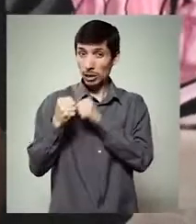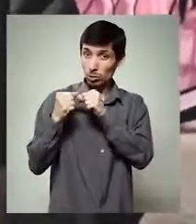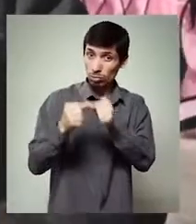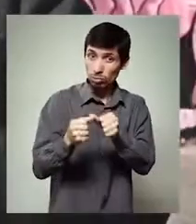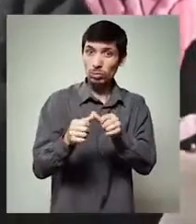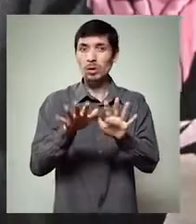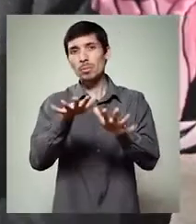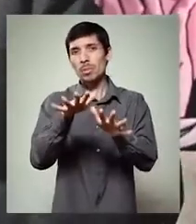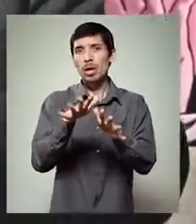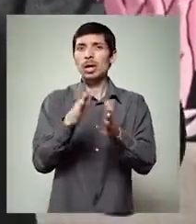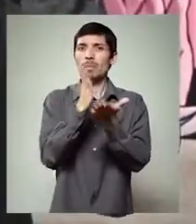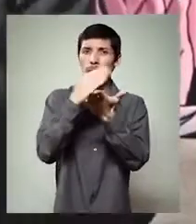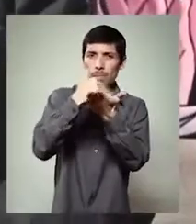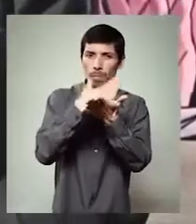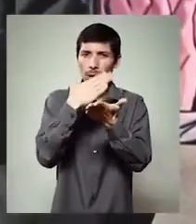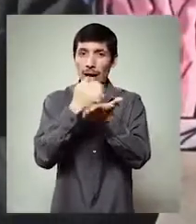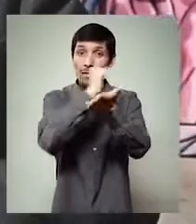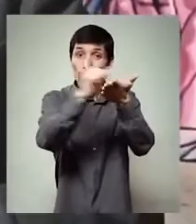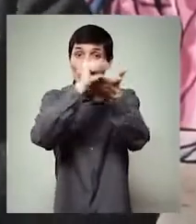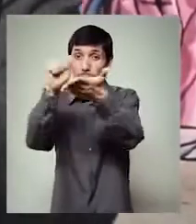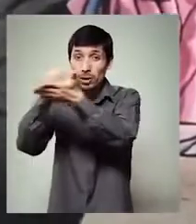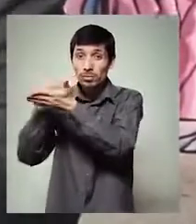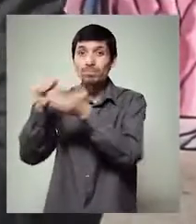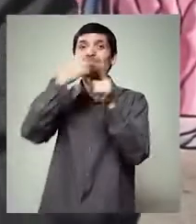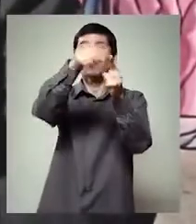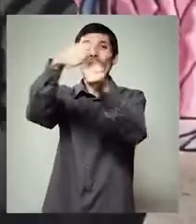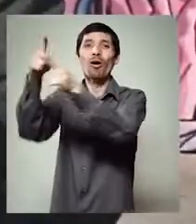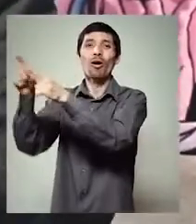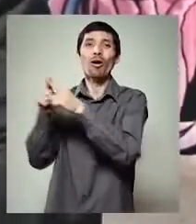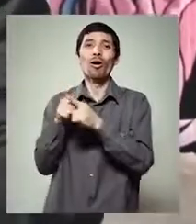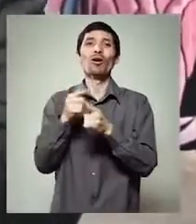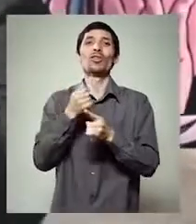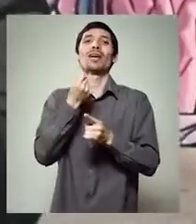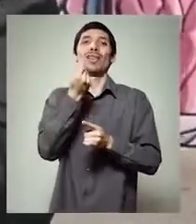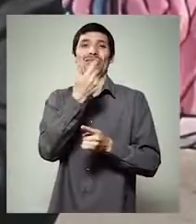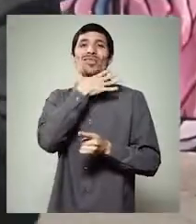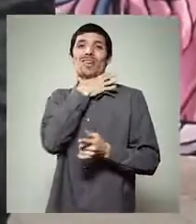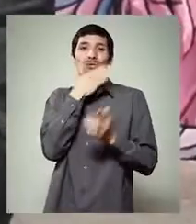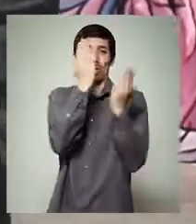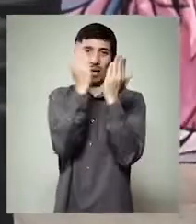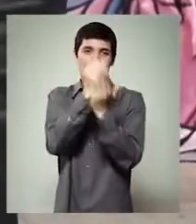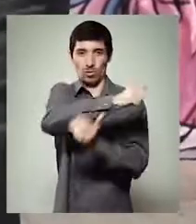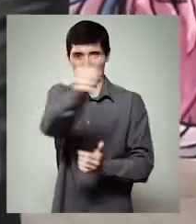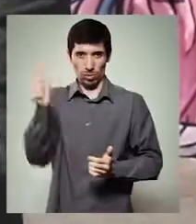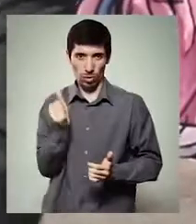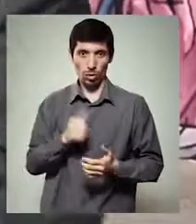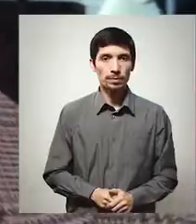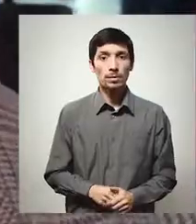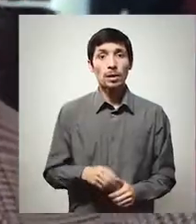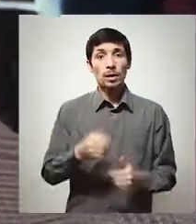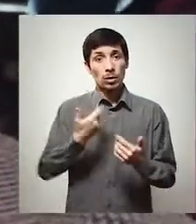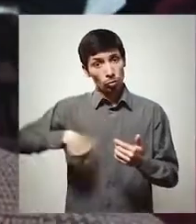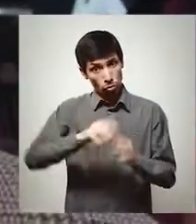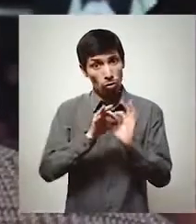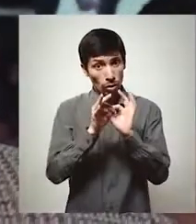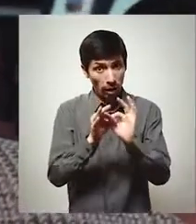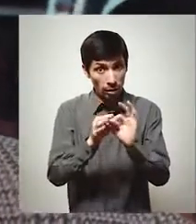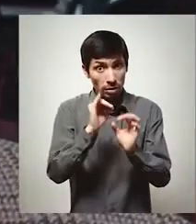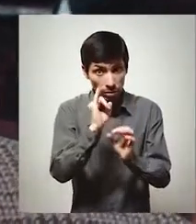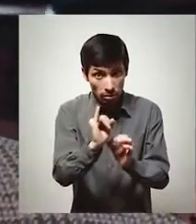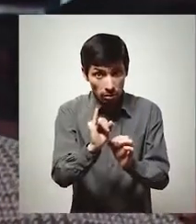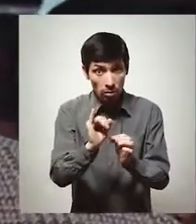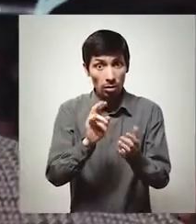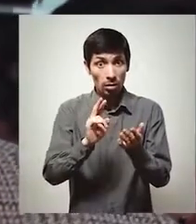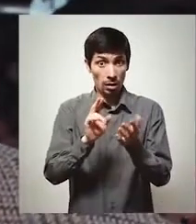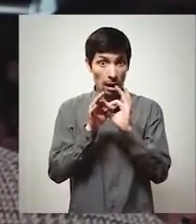plazo de un año proponer un plan de condonación del resto de la deuda de todos los estudiantes. Si hay algo que